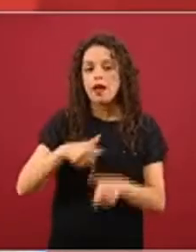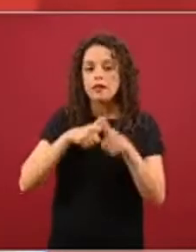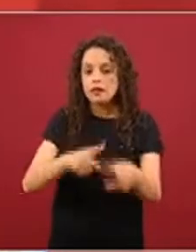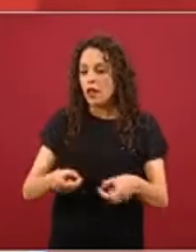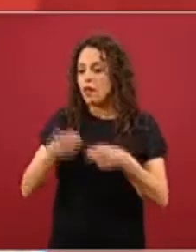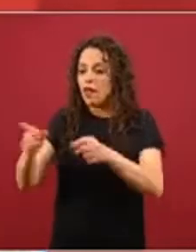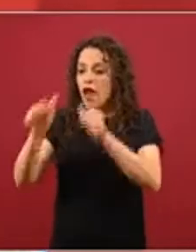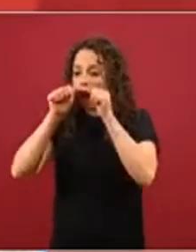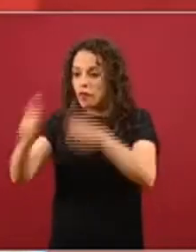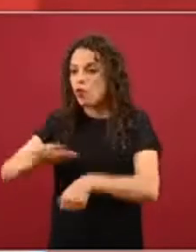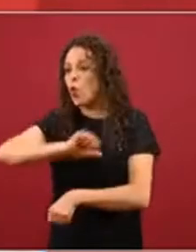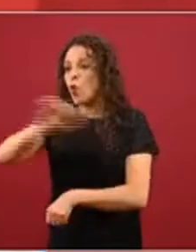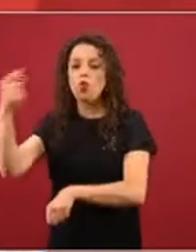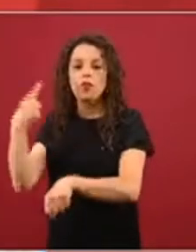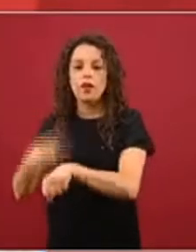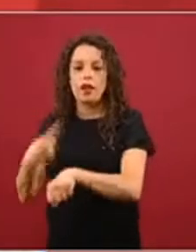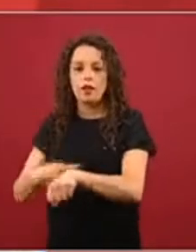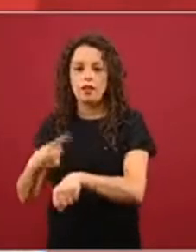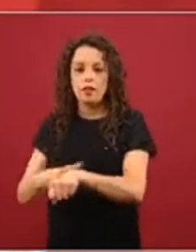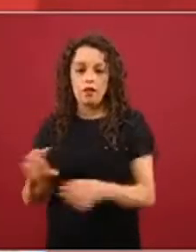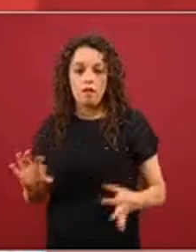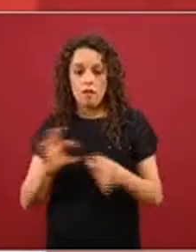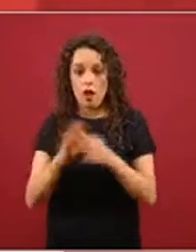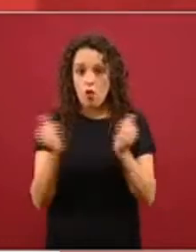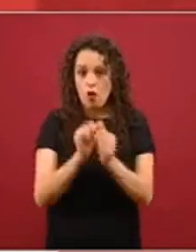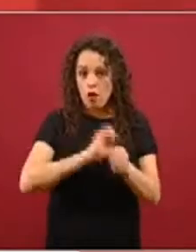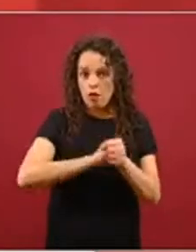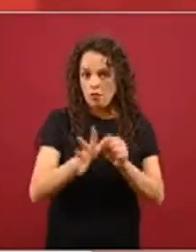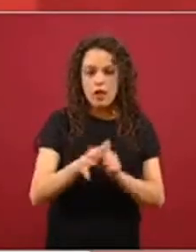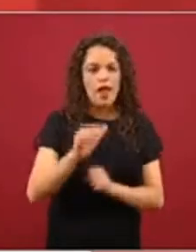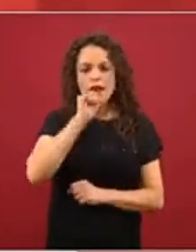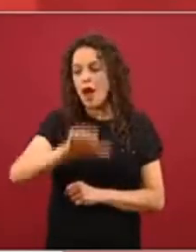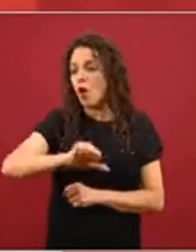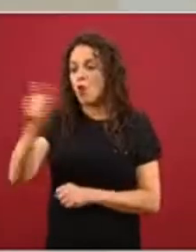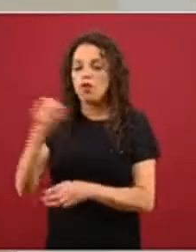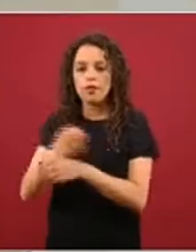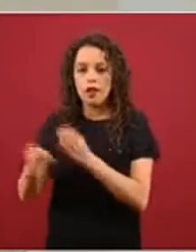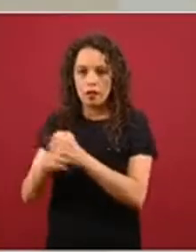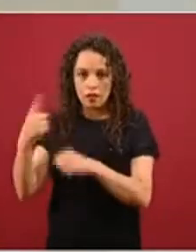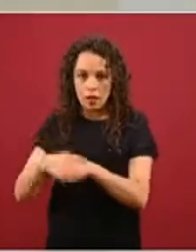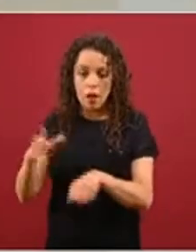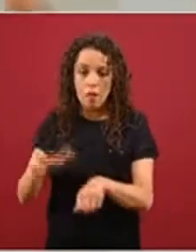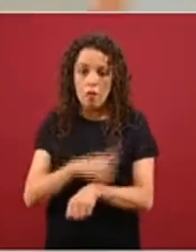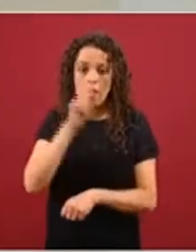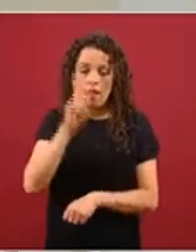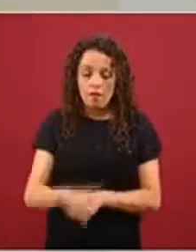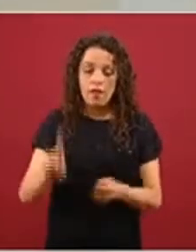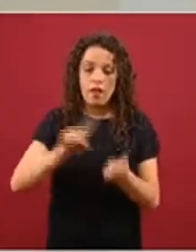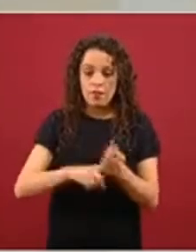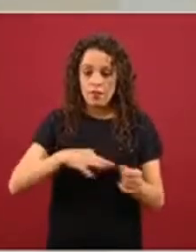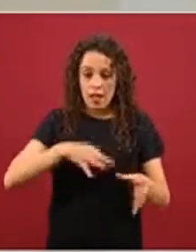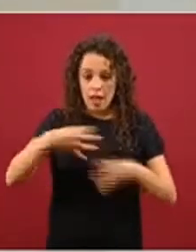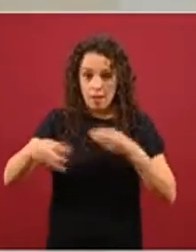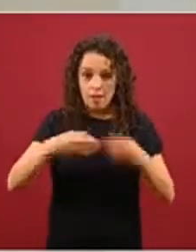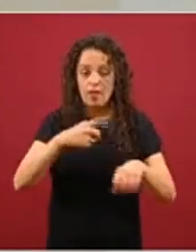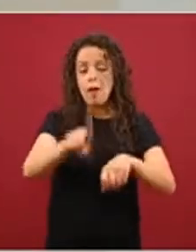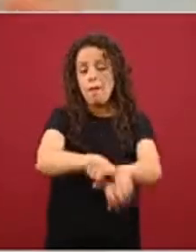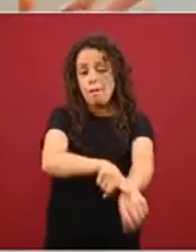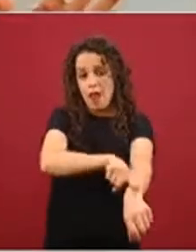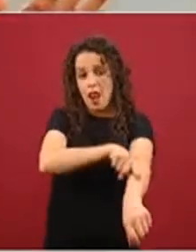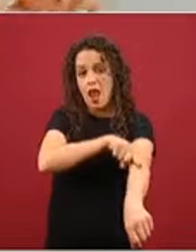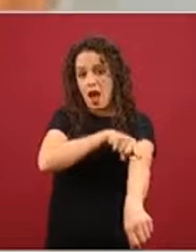y que pasemos durante todo el periodo largo, preparémonos para una epidemia larga, una vez más lo digo, que terminará en